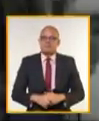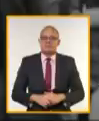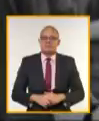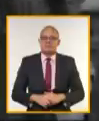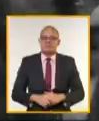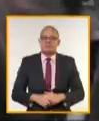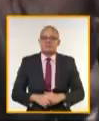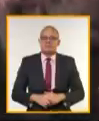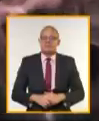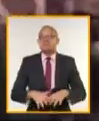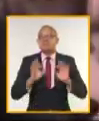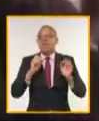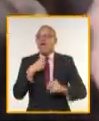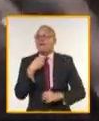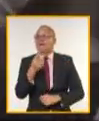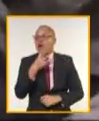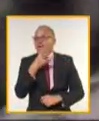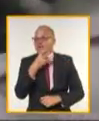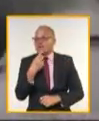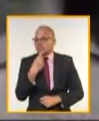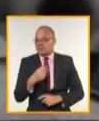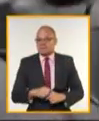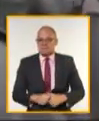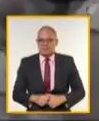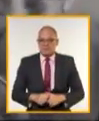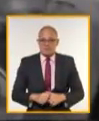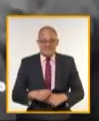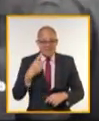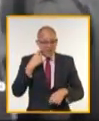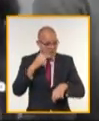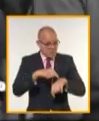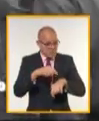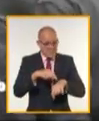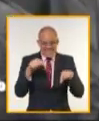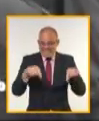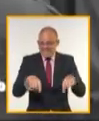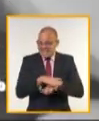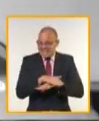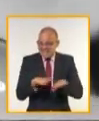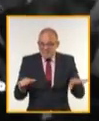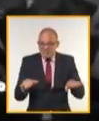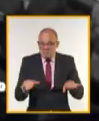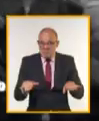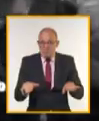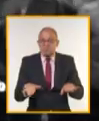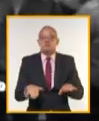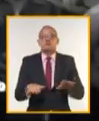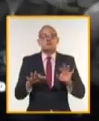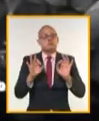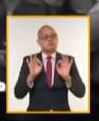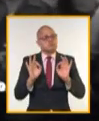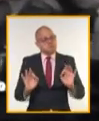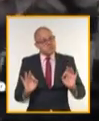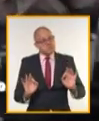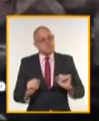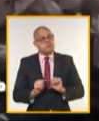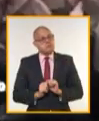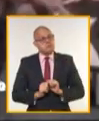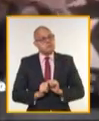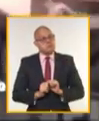Y desde este instante, en uso de su soberana y libre voluntad,